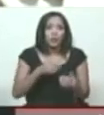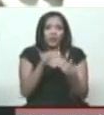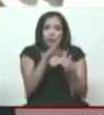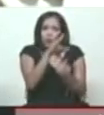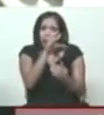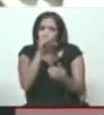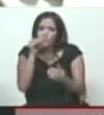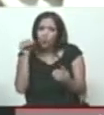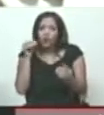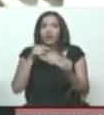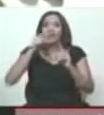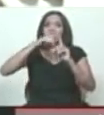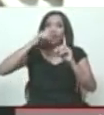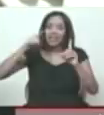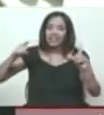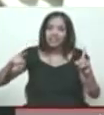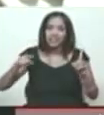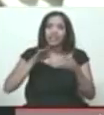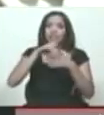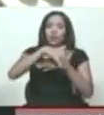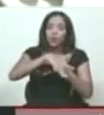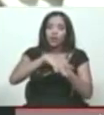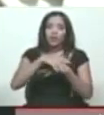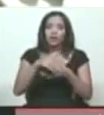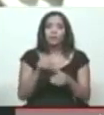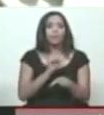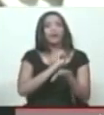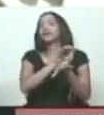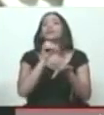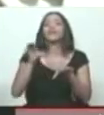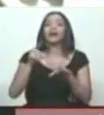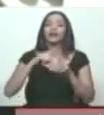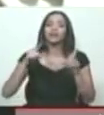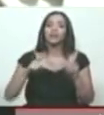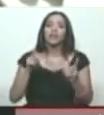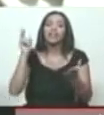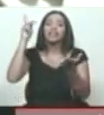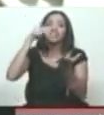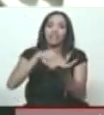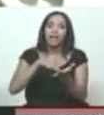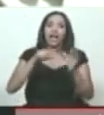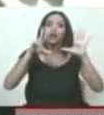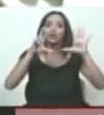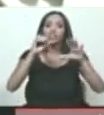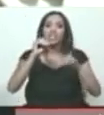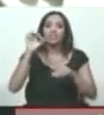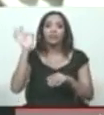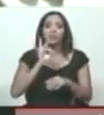electricidad del Guri para llevar electricidad. Hemos llegado hasta el 80% del país.